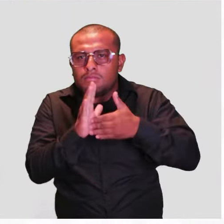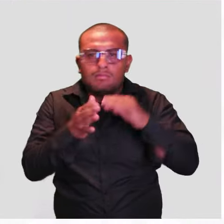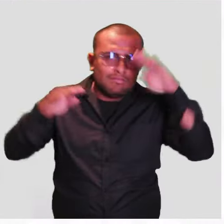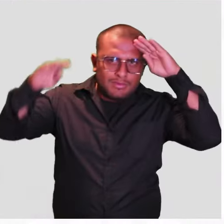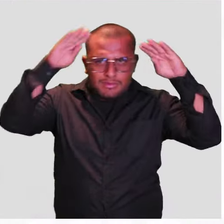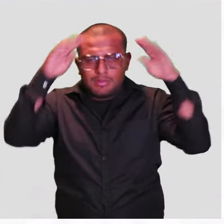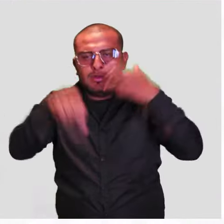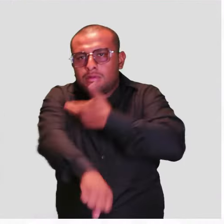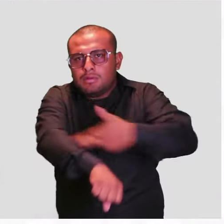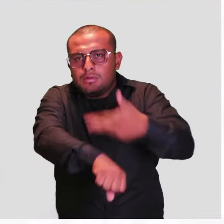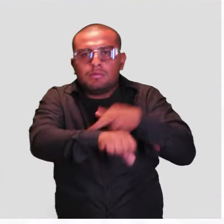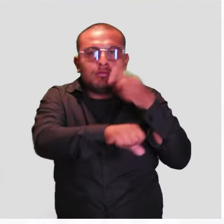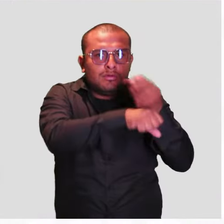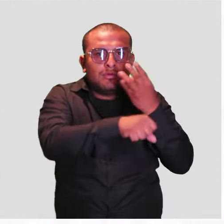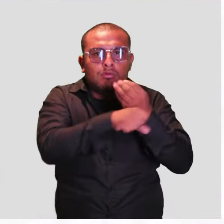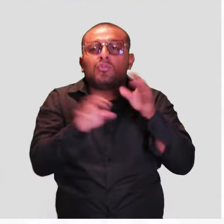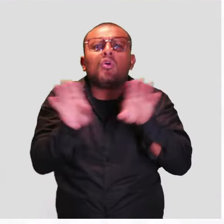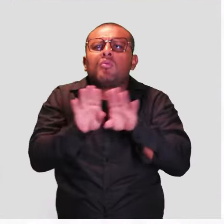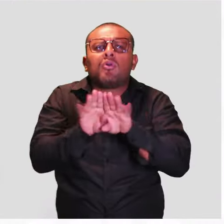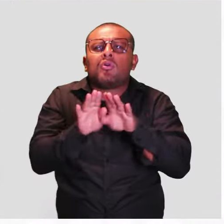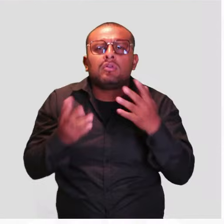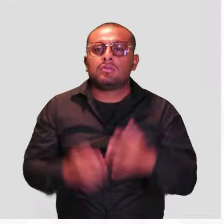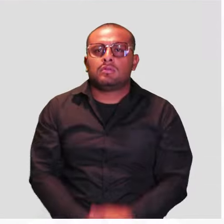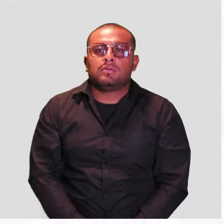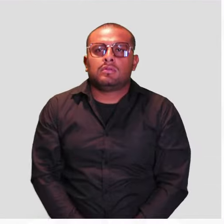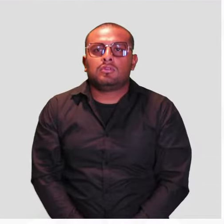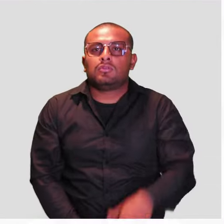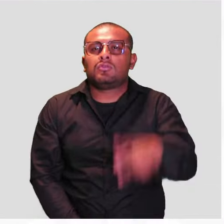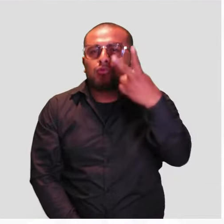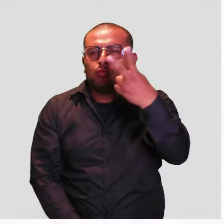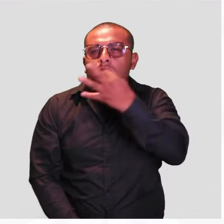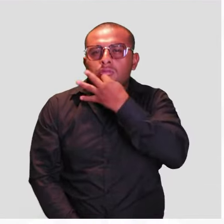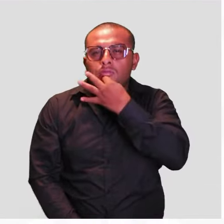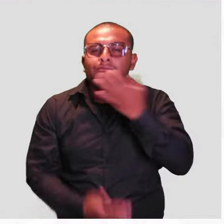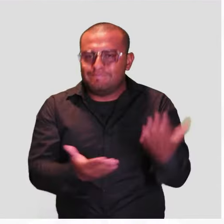2 minutos para responder este planteamiento que deberá ser usado en una